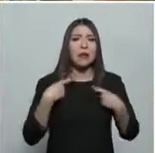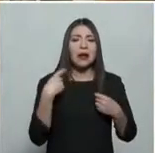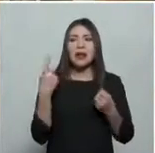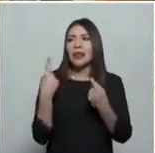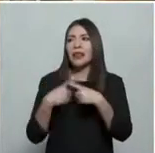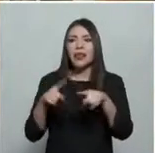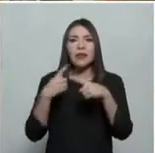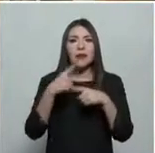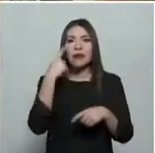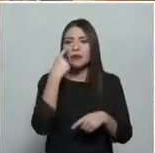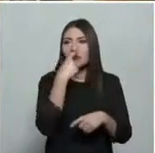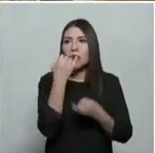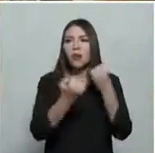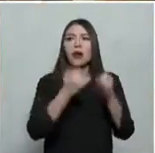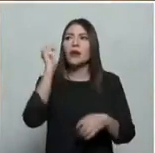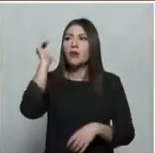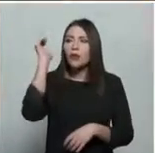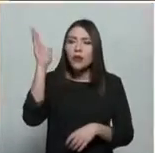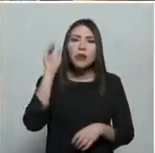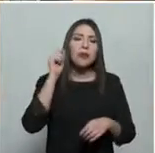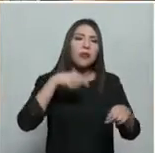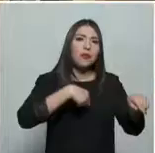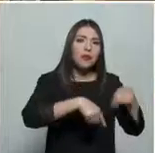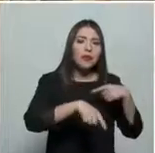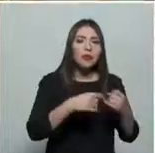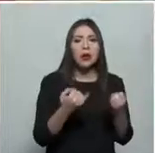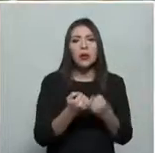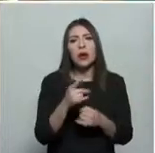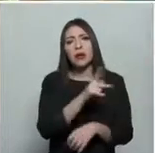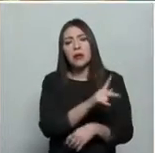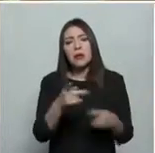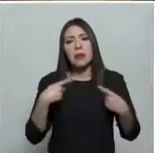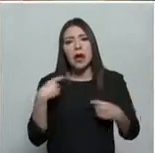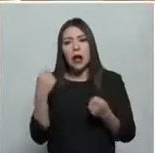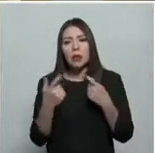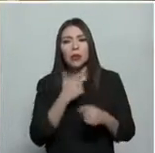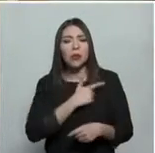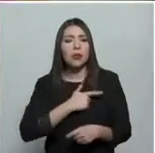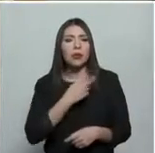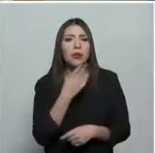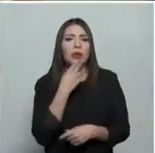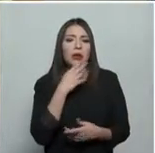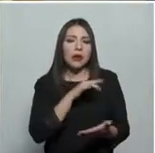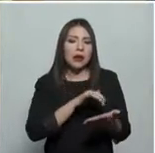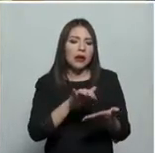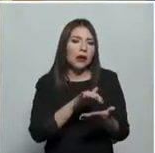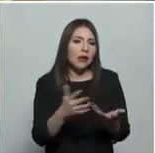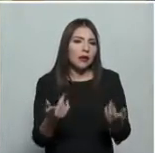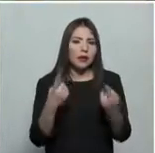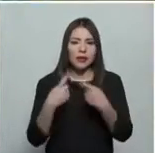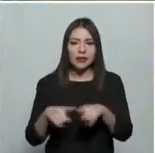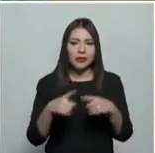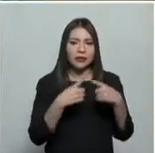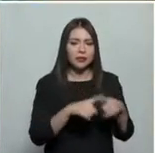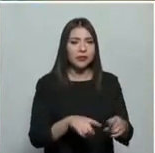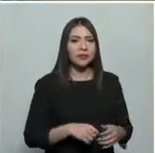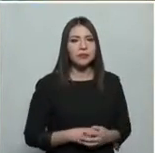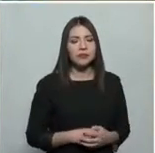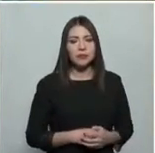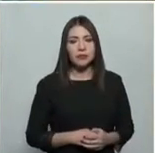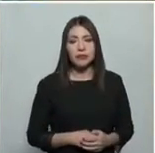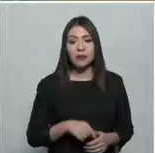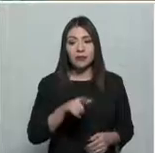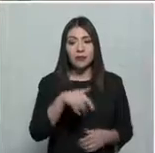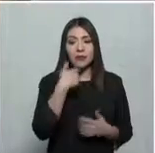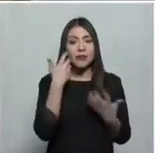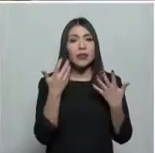americano, que a mí no me gusta nada, bueno, pues hay a quienes nos gusta la lectura y ese es el camino. Mientras más posibilidades haya de estar